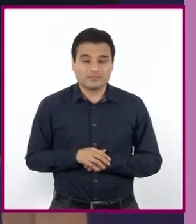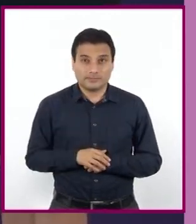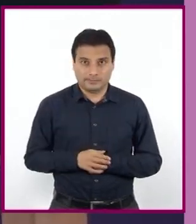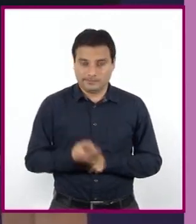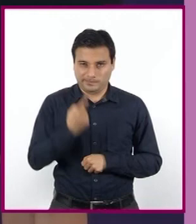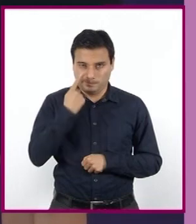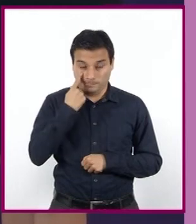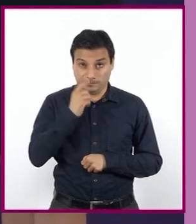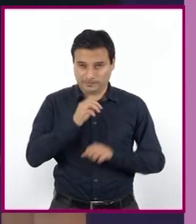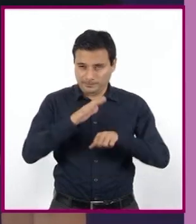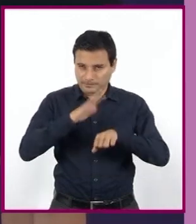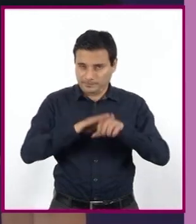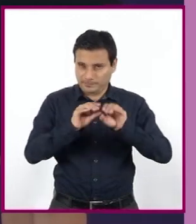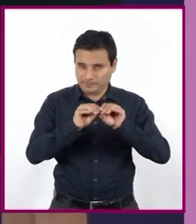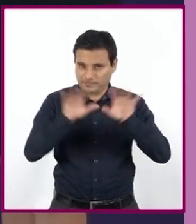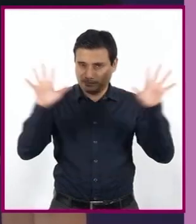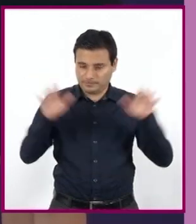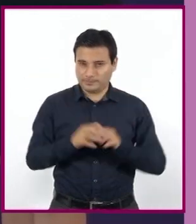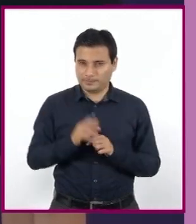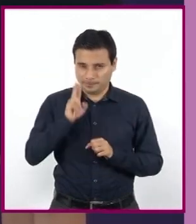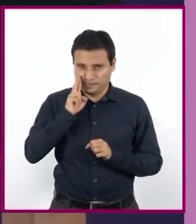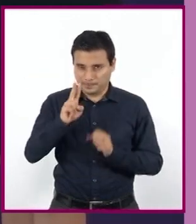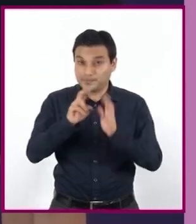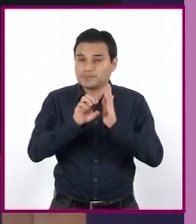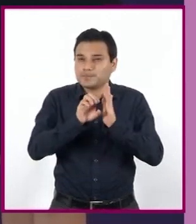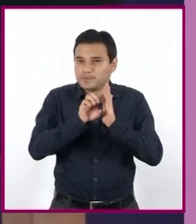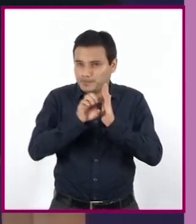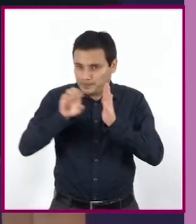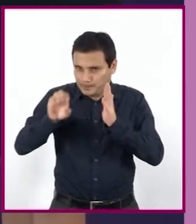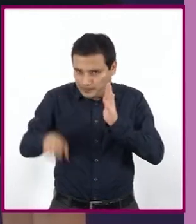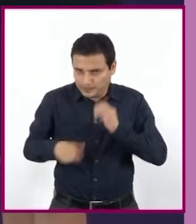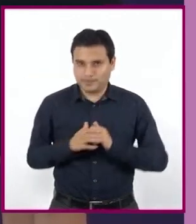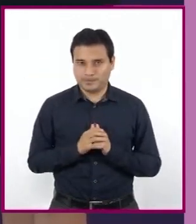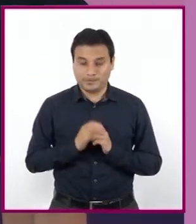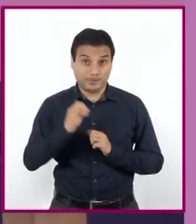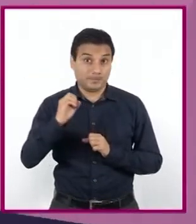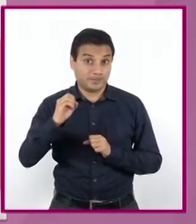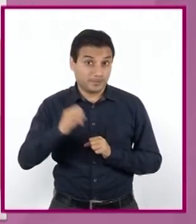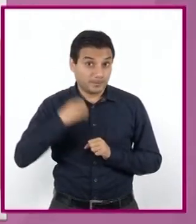lo que me refiero, veamos el siguiente ejemplo que tomamos de una exposición.